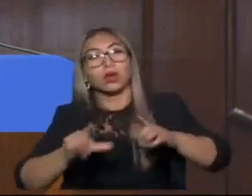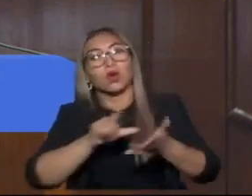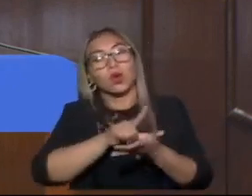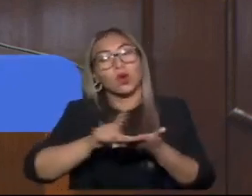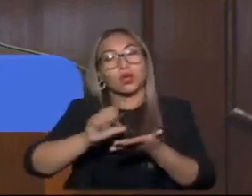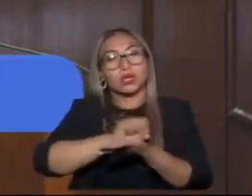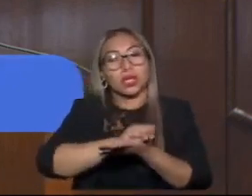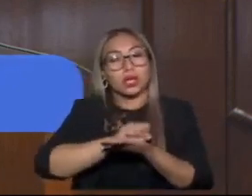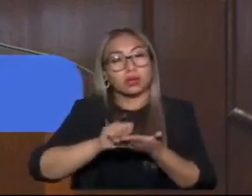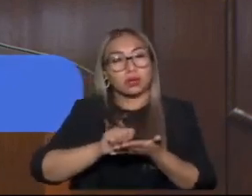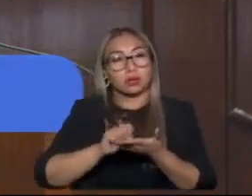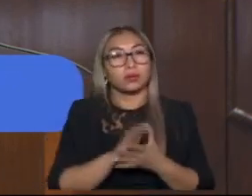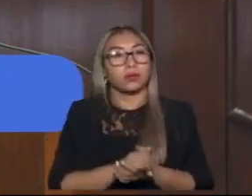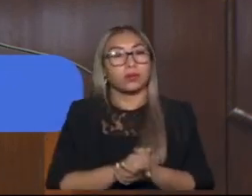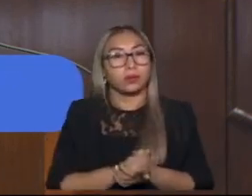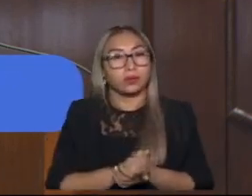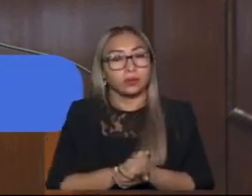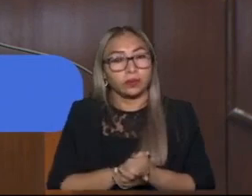Santos.